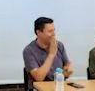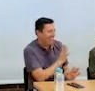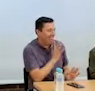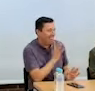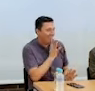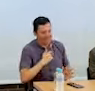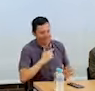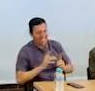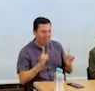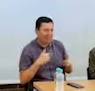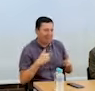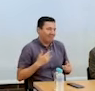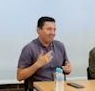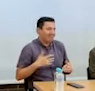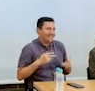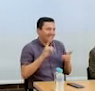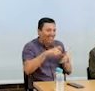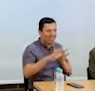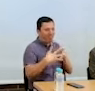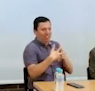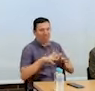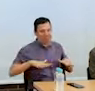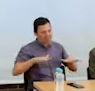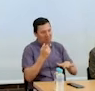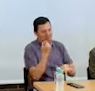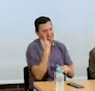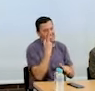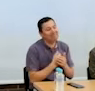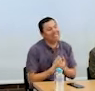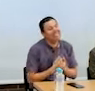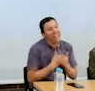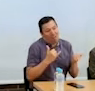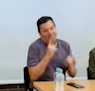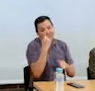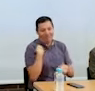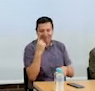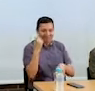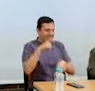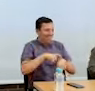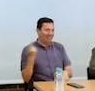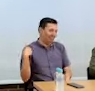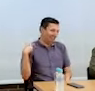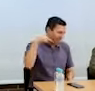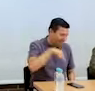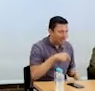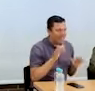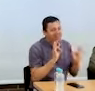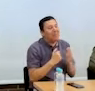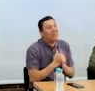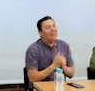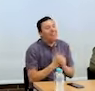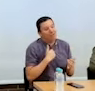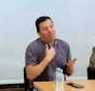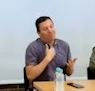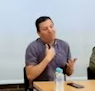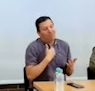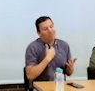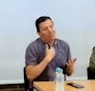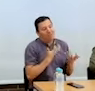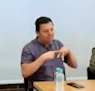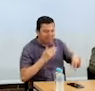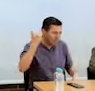hay que entregarle el micrófono al intérprete para que haga la voz, pero igual nos vamos acostumbrando como a estos espacios y a las dinámicas de